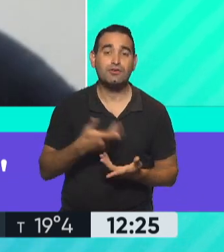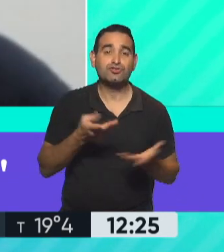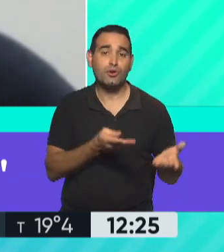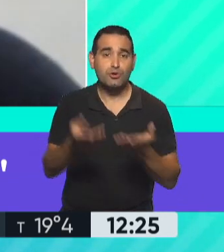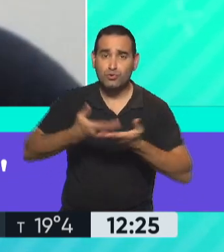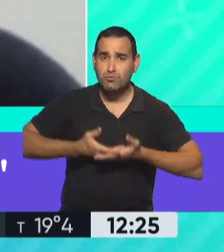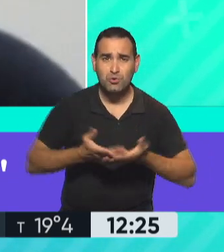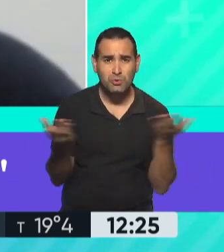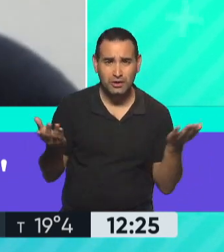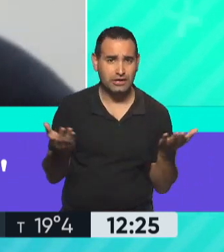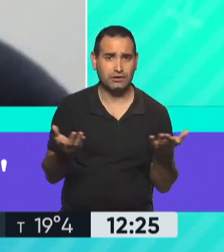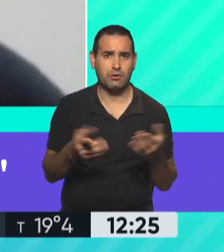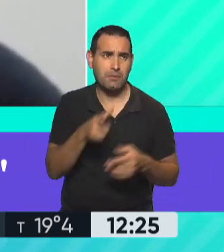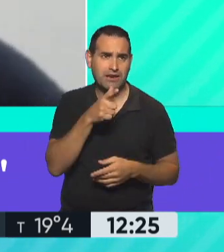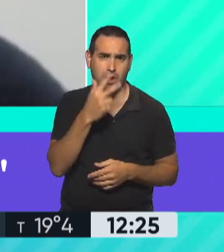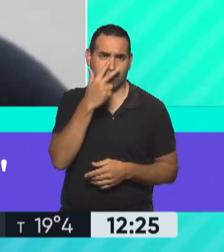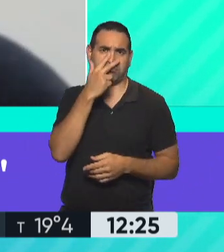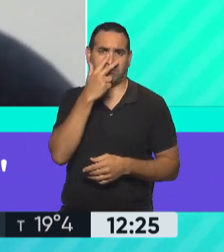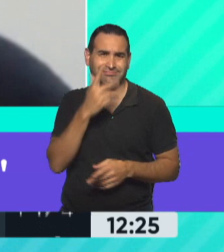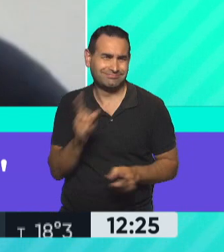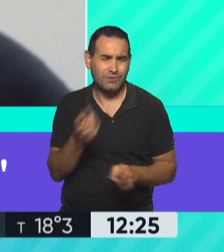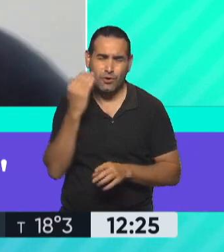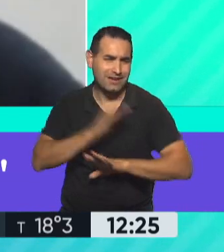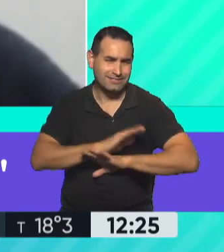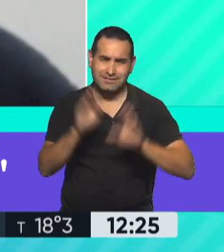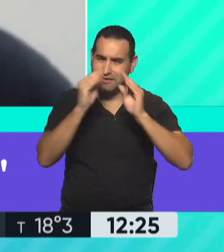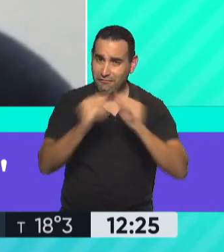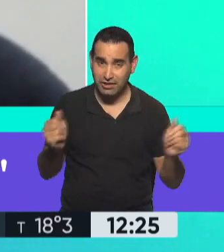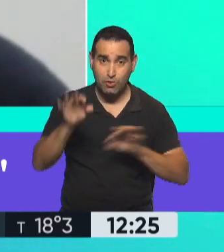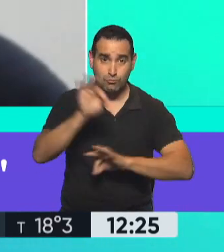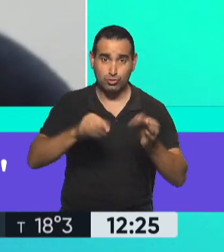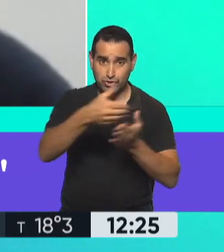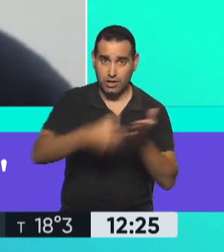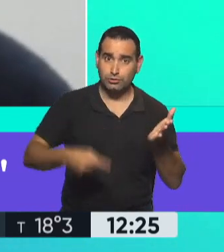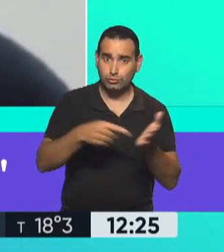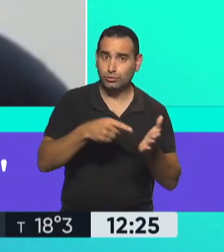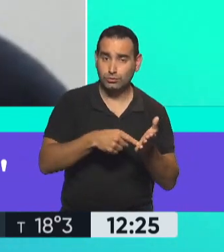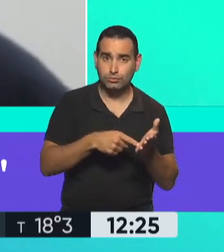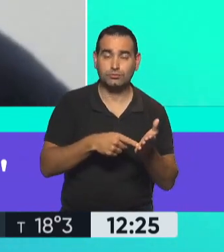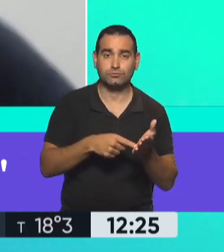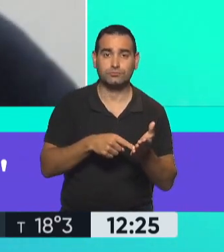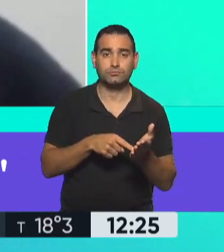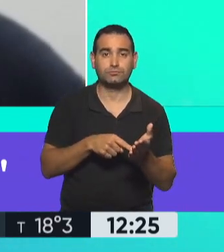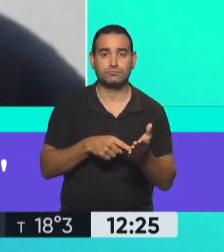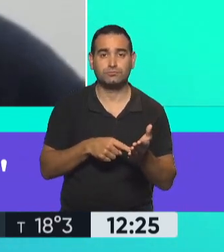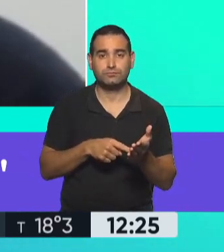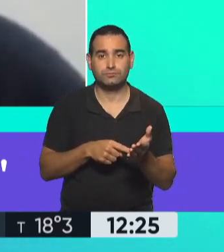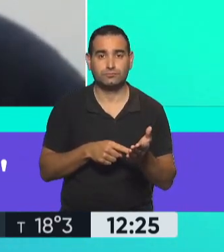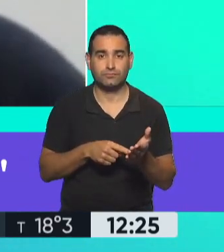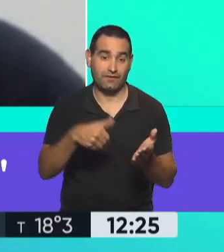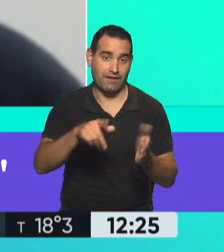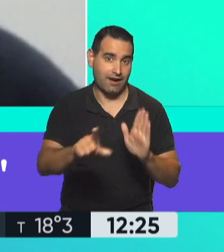público convertido en un bien de lujo, bueno, eso se terminó. Y este proyecto de ley,